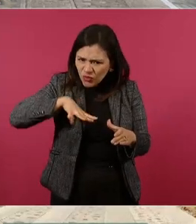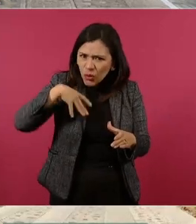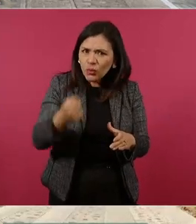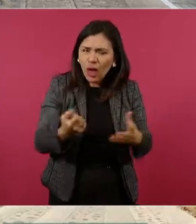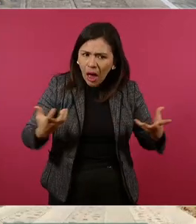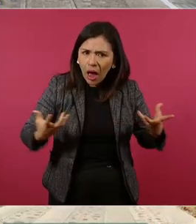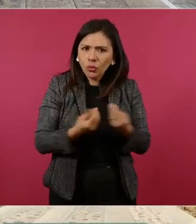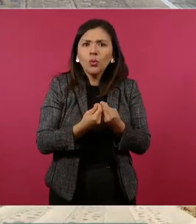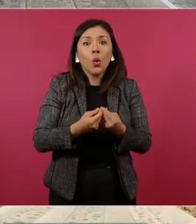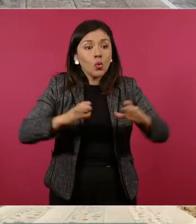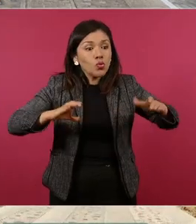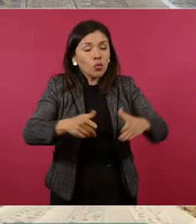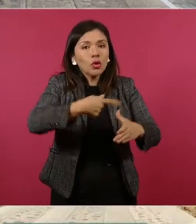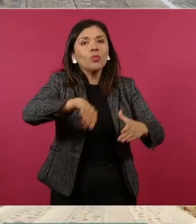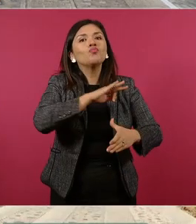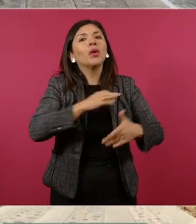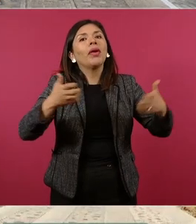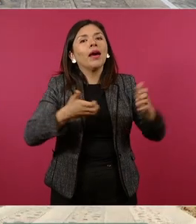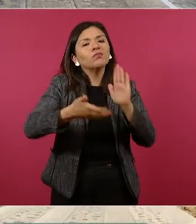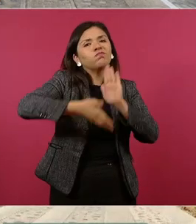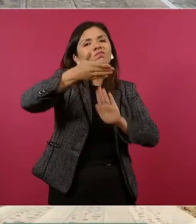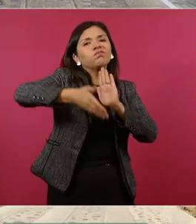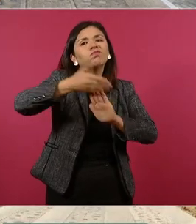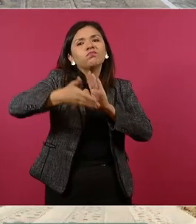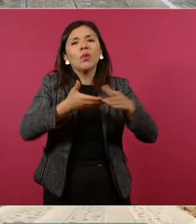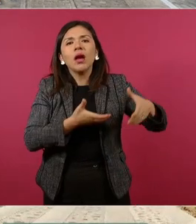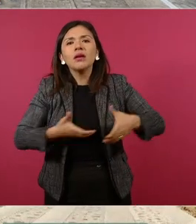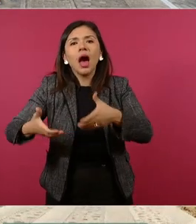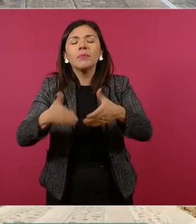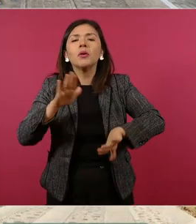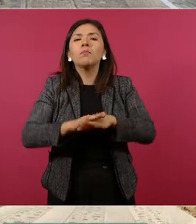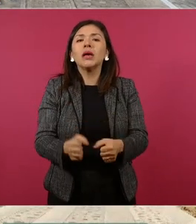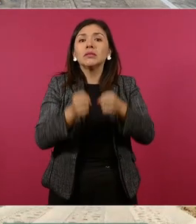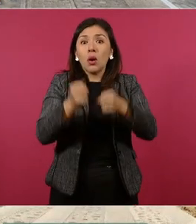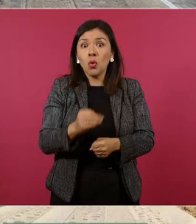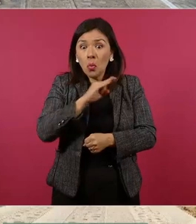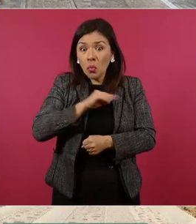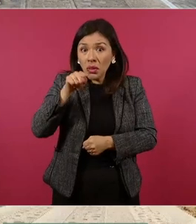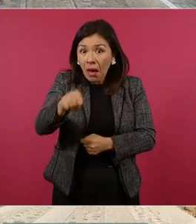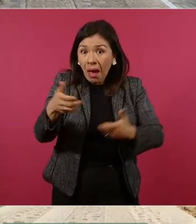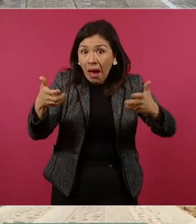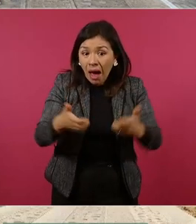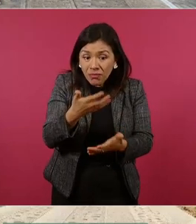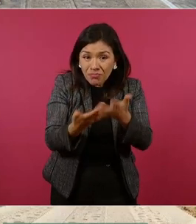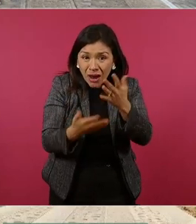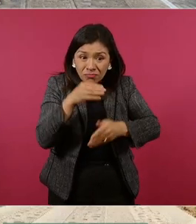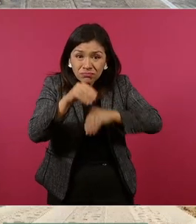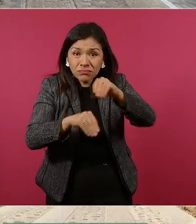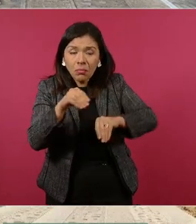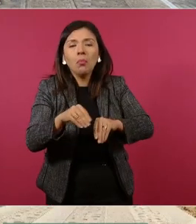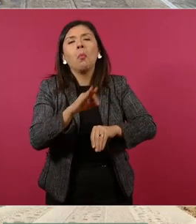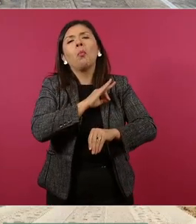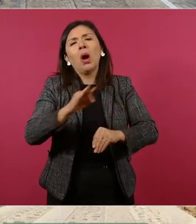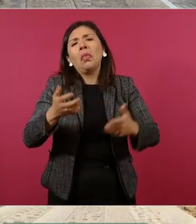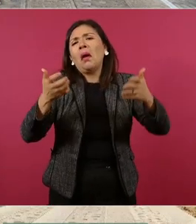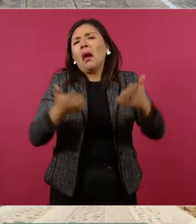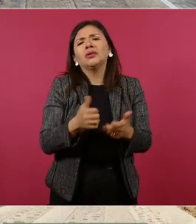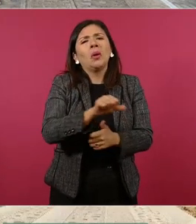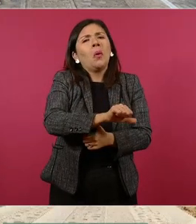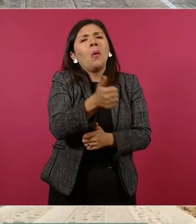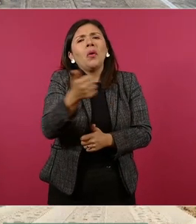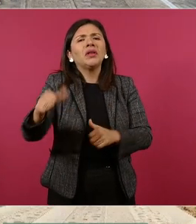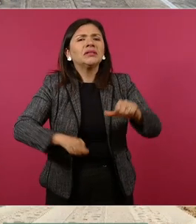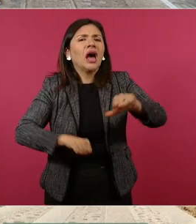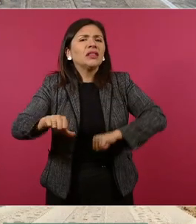pueden hacer un camino y con esto Pues aseguran que si pueden hacer un camino pues podrán seguramente ente desarrollar